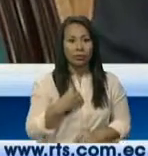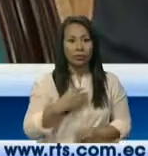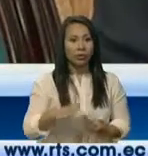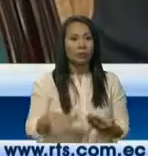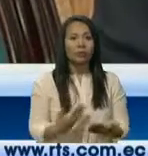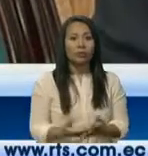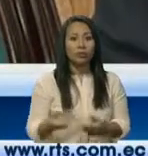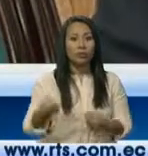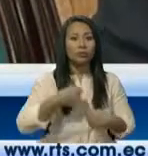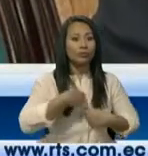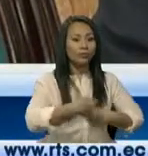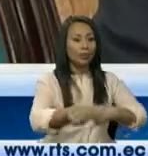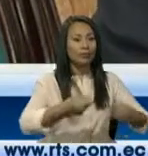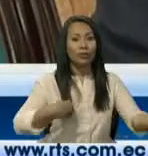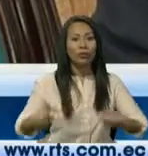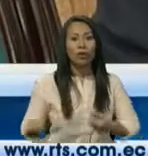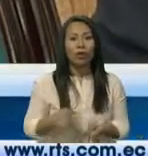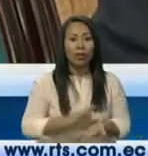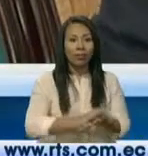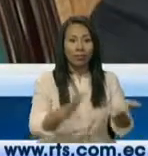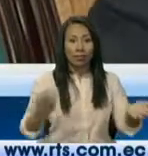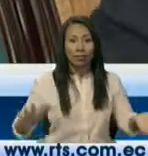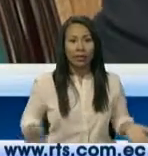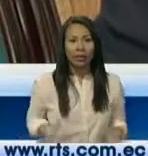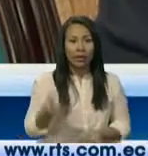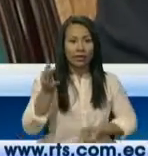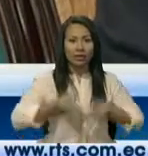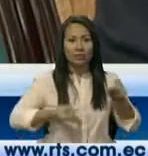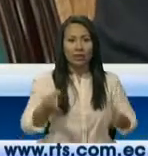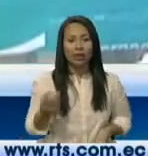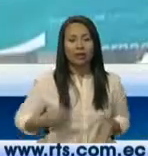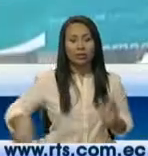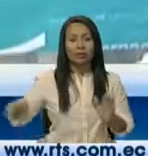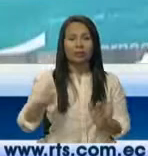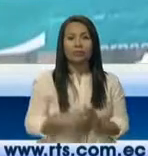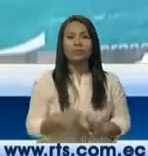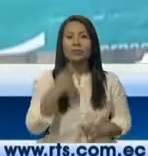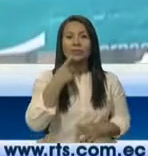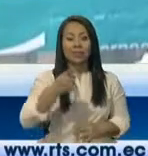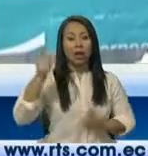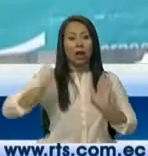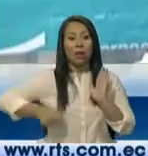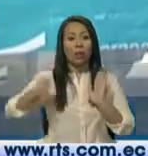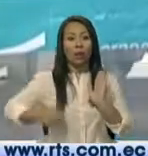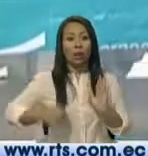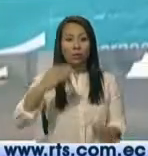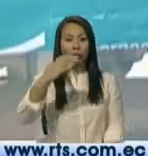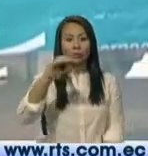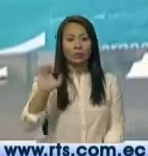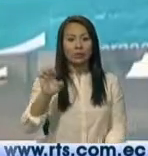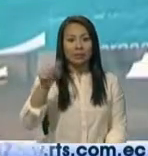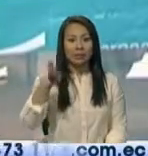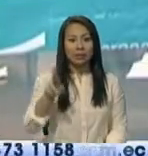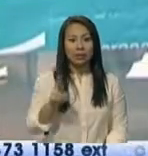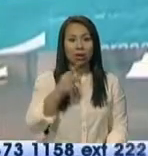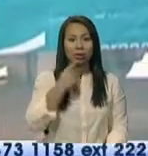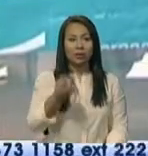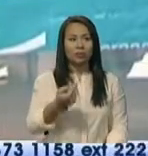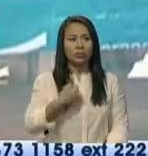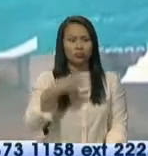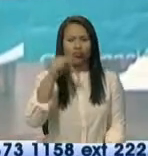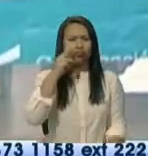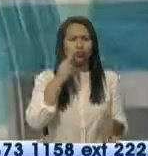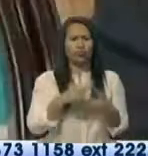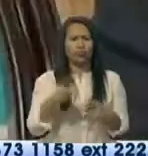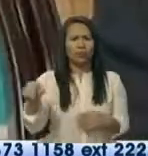me han entregado no consta ningún tipo de explicación referente a eso. De hecho, el abogado César Abad dijo que desconocía el caso